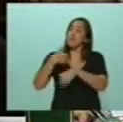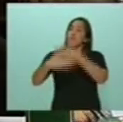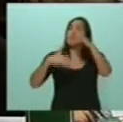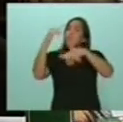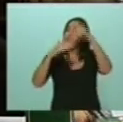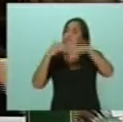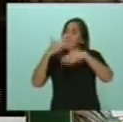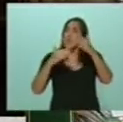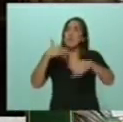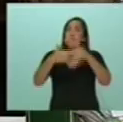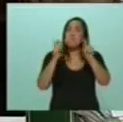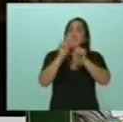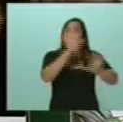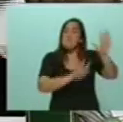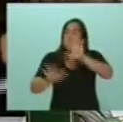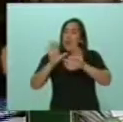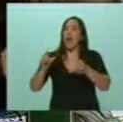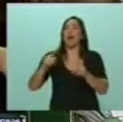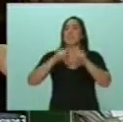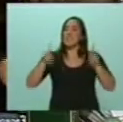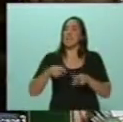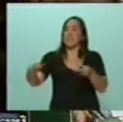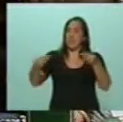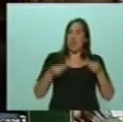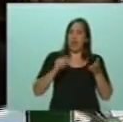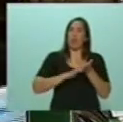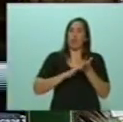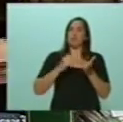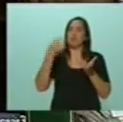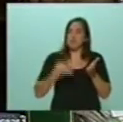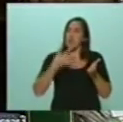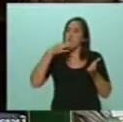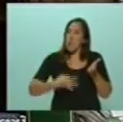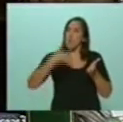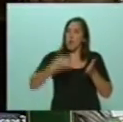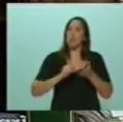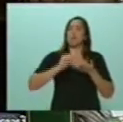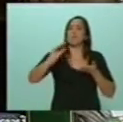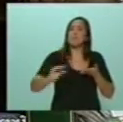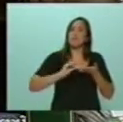la obra. Todo esto, por supuesto, independientemente de la ayuda